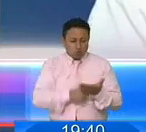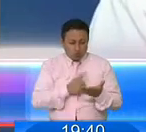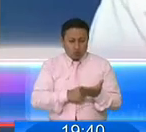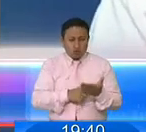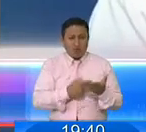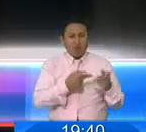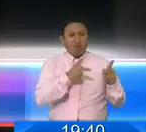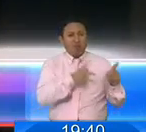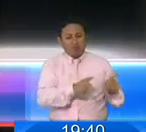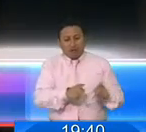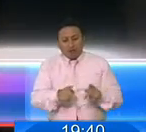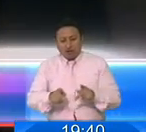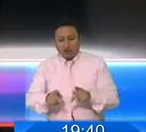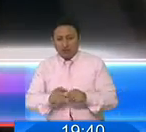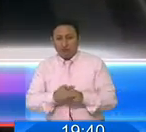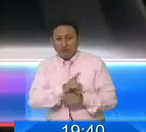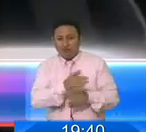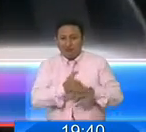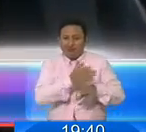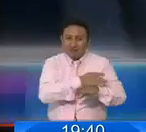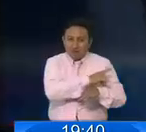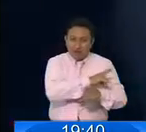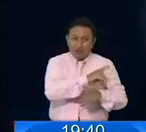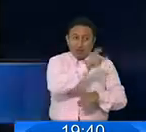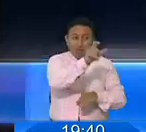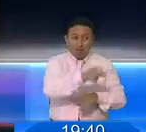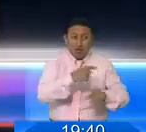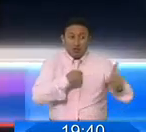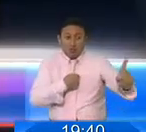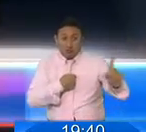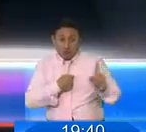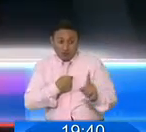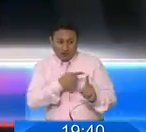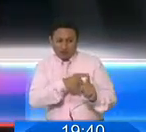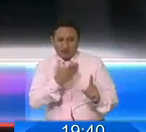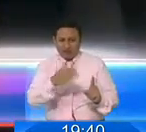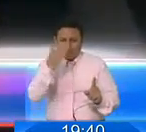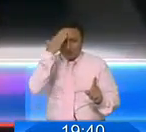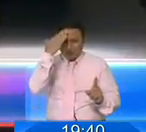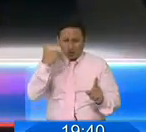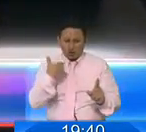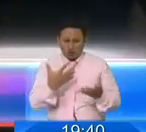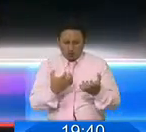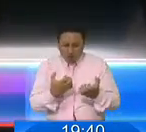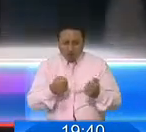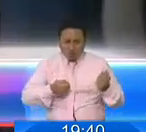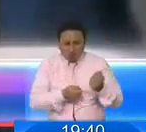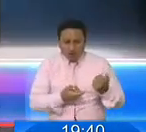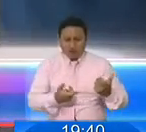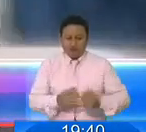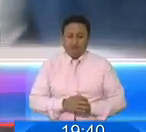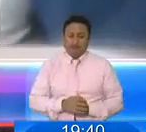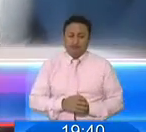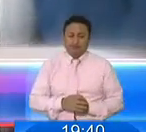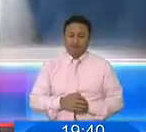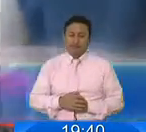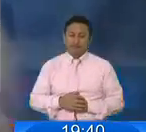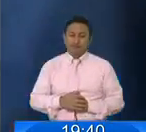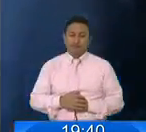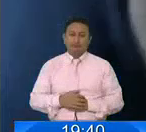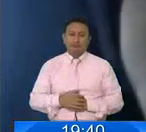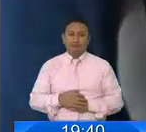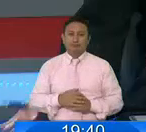alevosía en el momento de hacer este tipo de delito informó josé